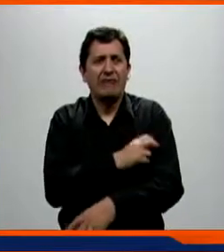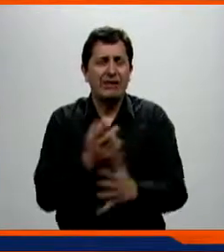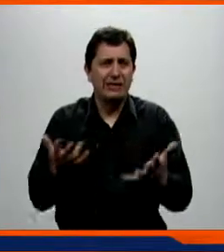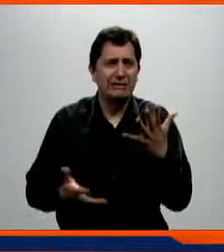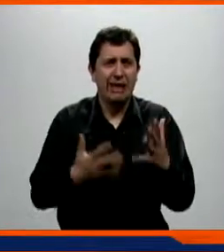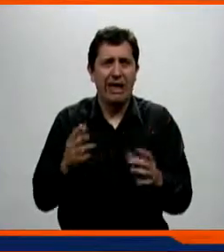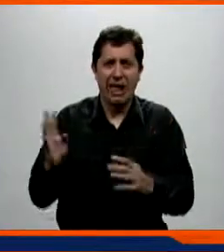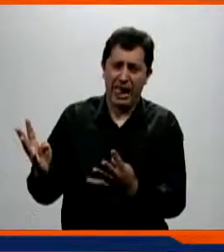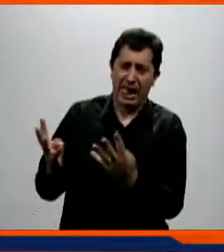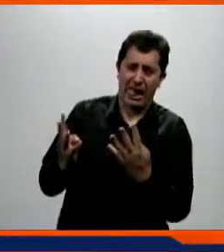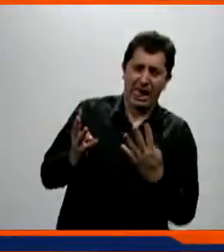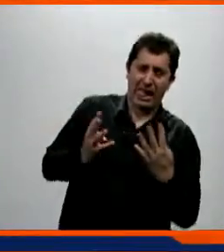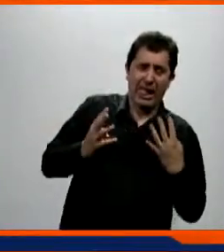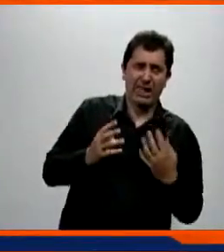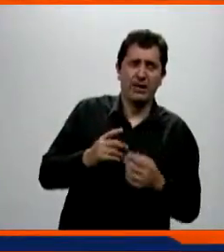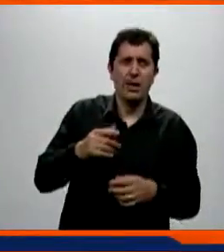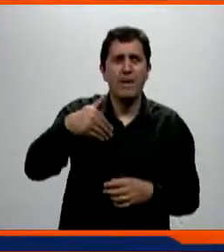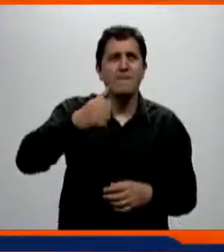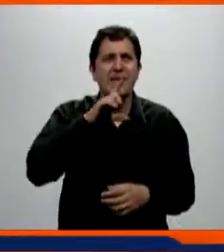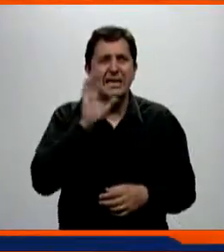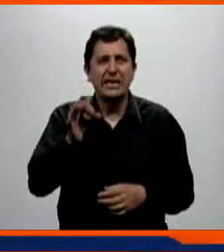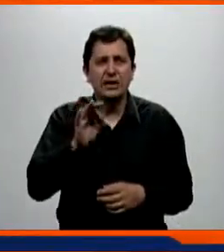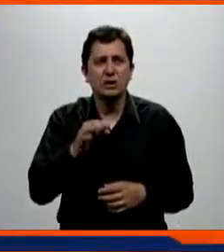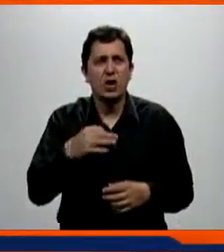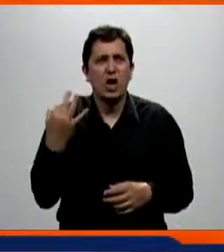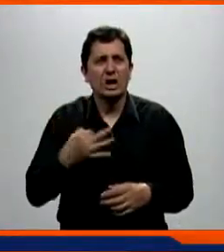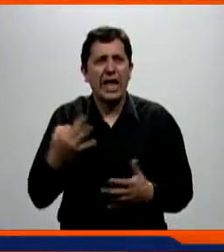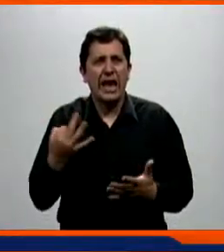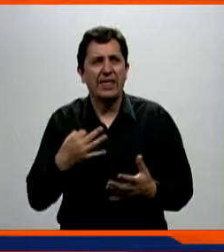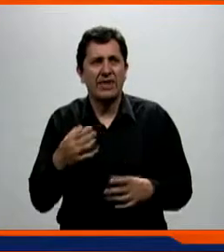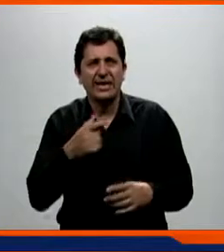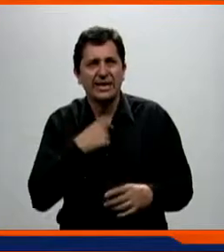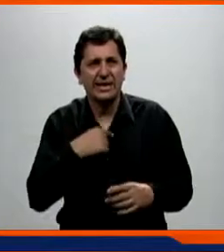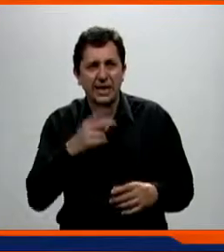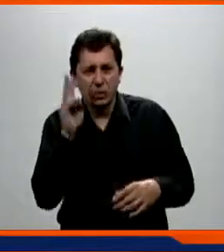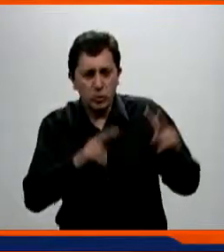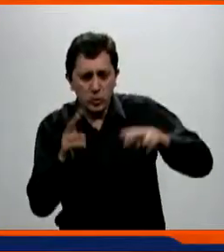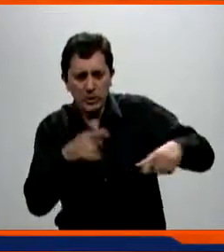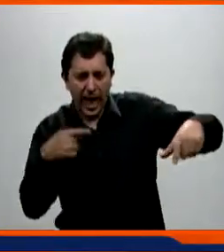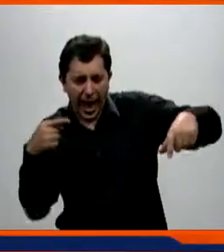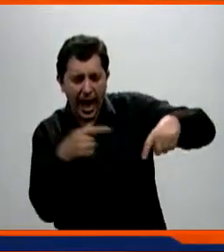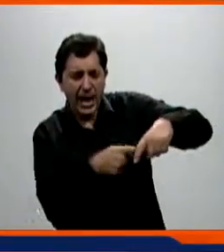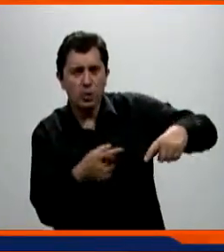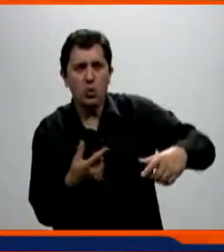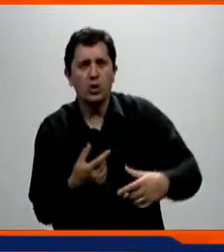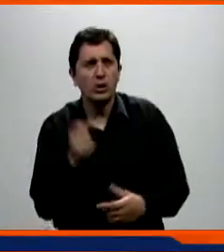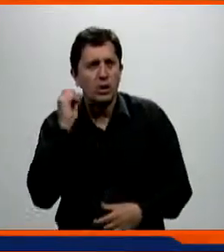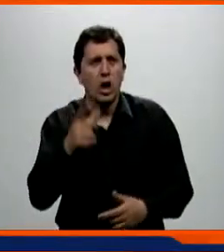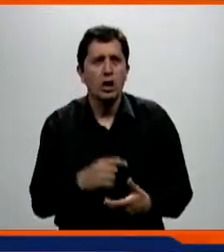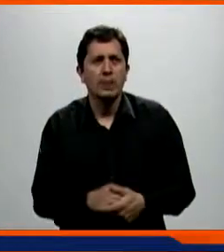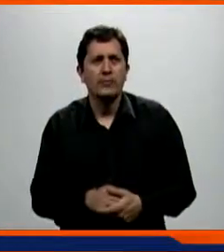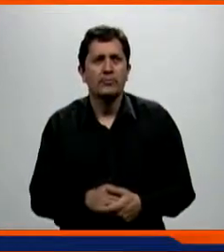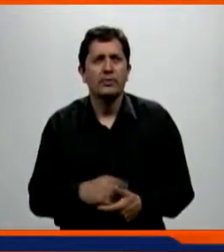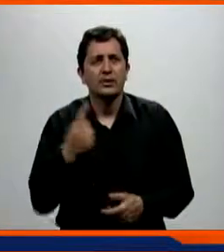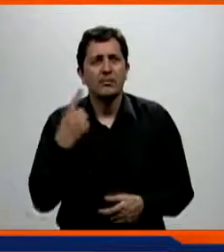que retroceder, en este caso Milito, que su calidad lo lleva a tratar de buscar un ángulo como para tratar de conseguir el gol.